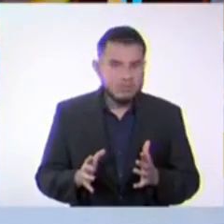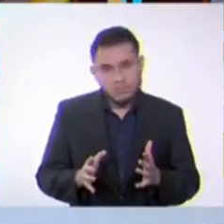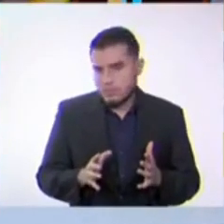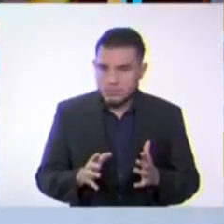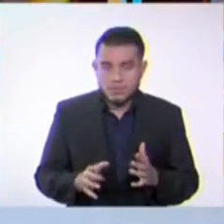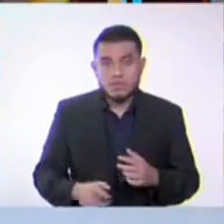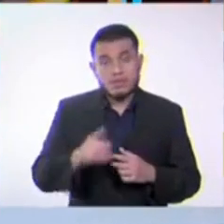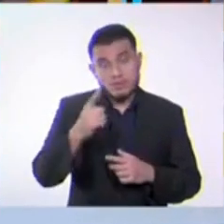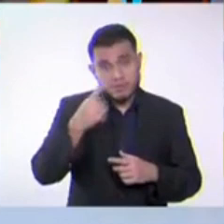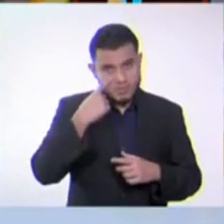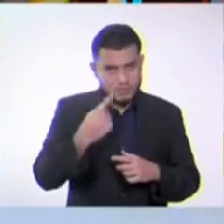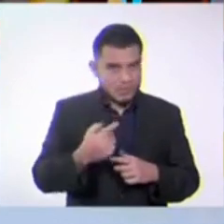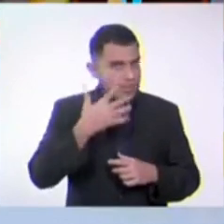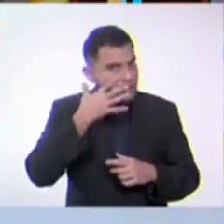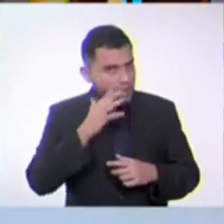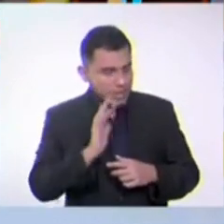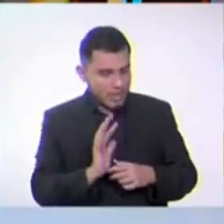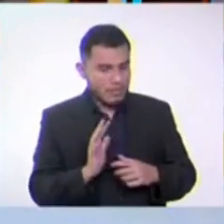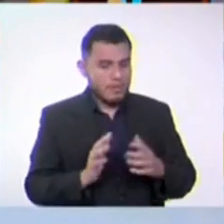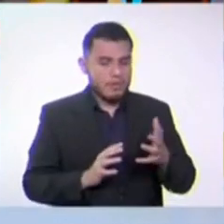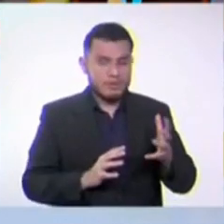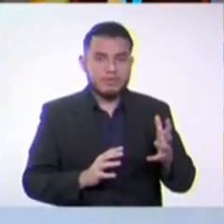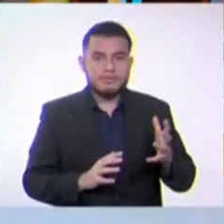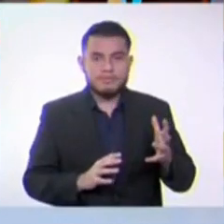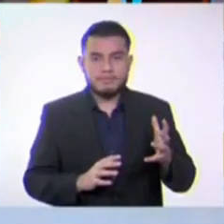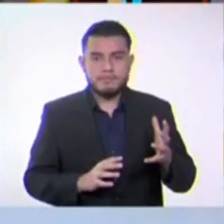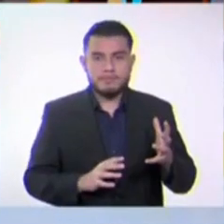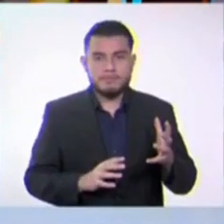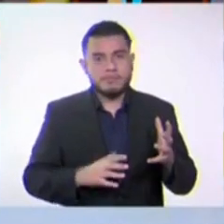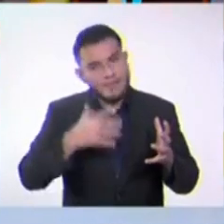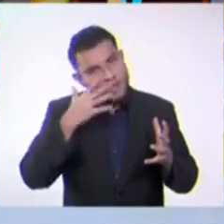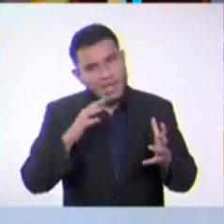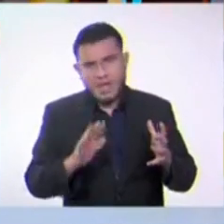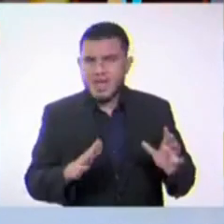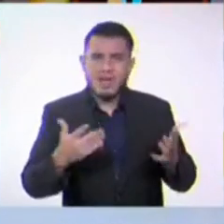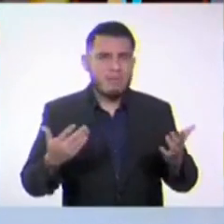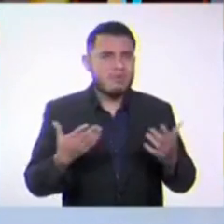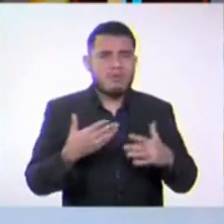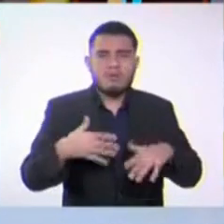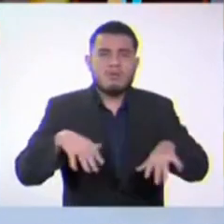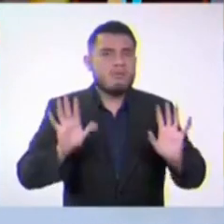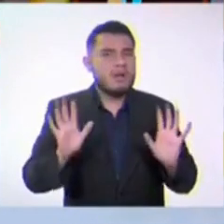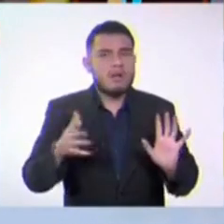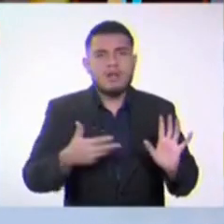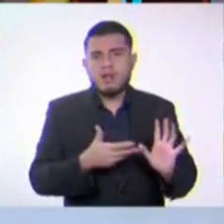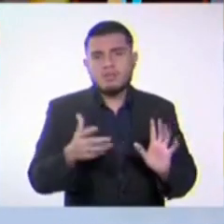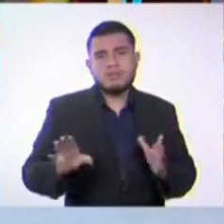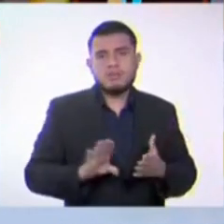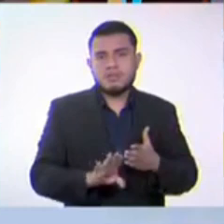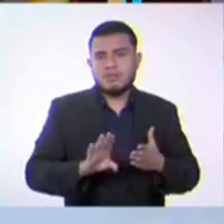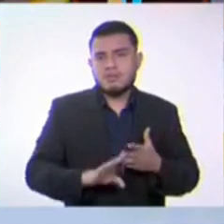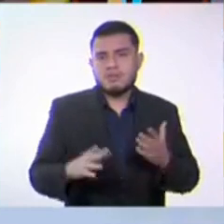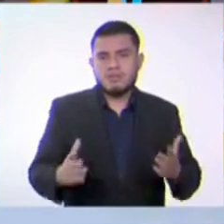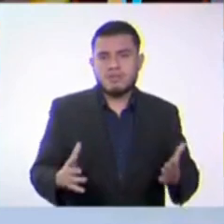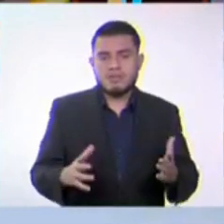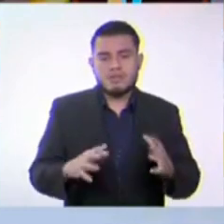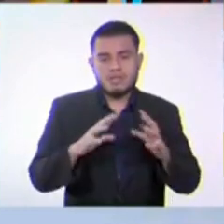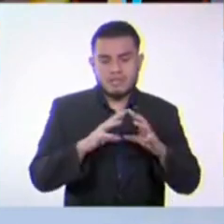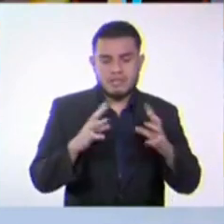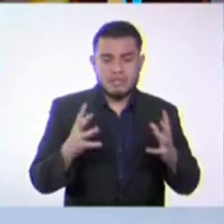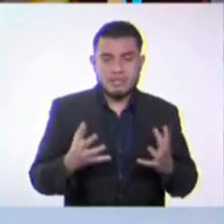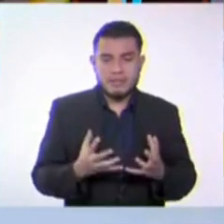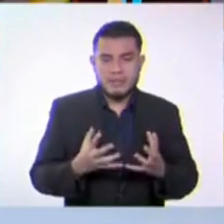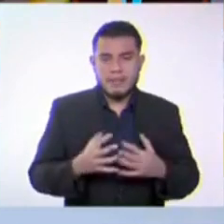observas el modelo que tengo aquí en mi mano, es un modelo clásico y normal que a uno le venden del planeta